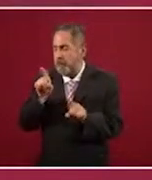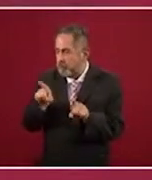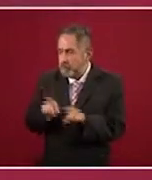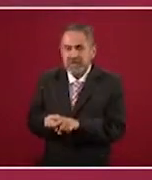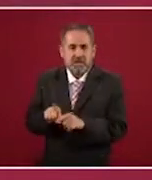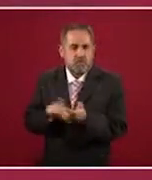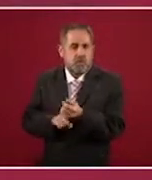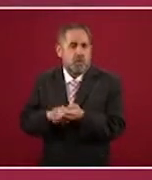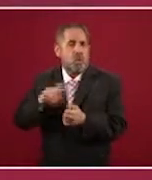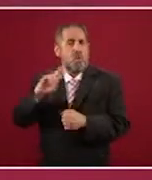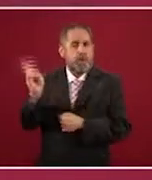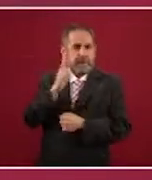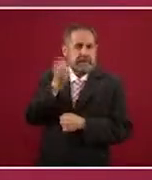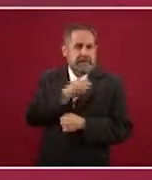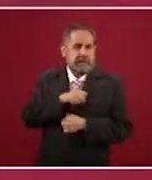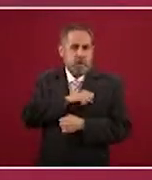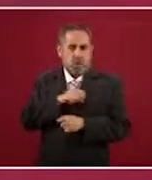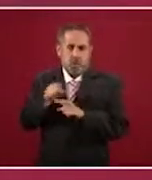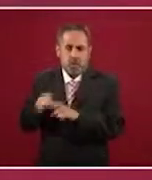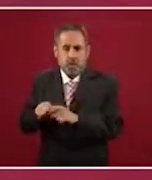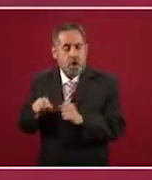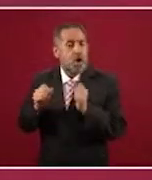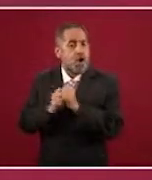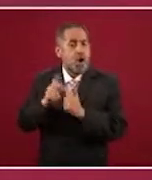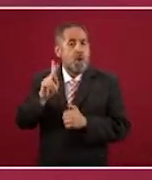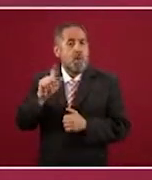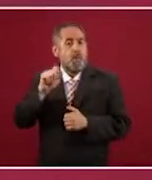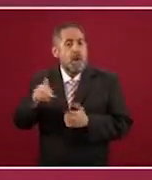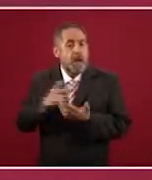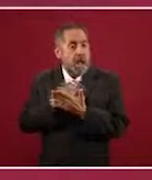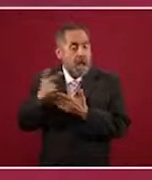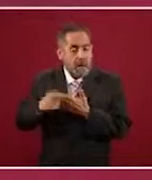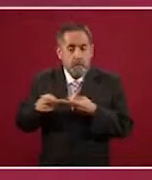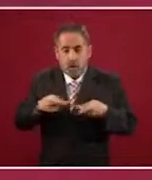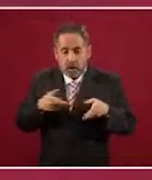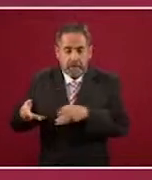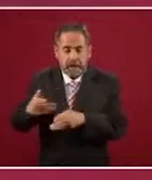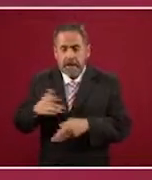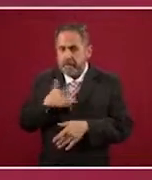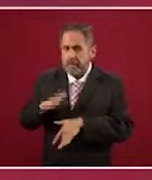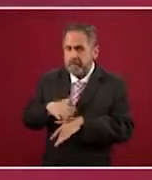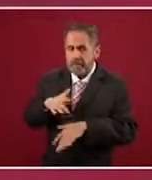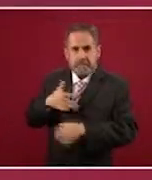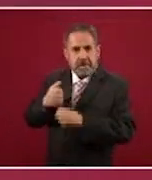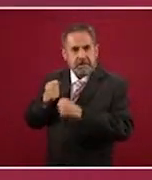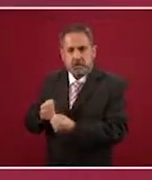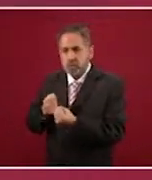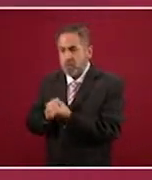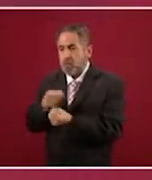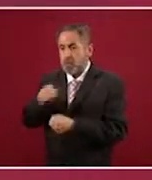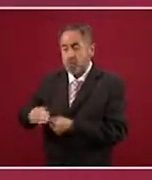Universidad de la Salud. Entonces, a través de sus planes y programas se busca consolidar esta